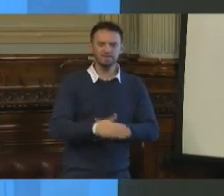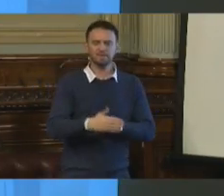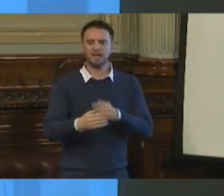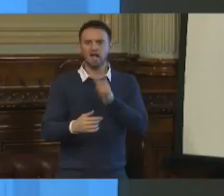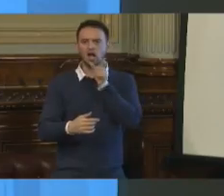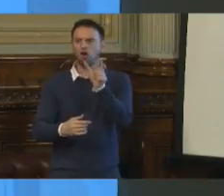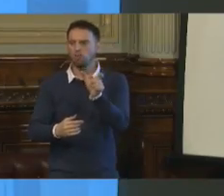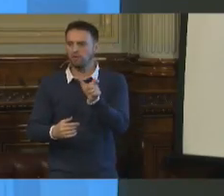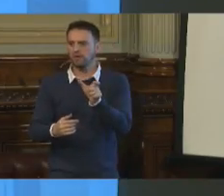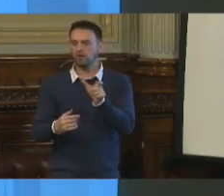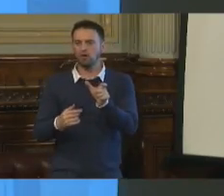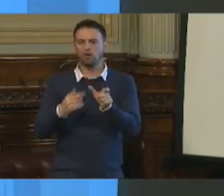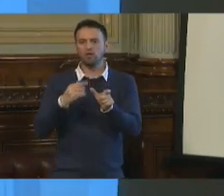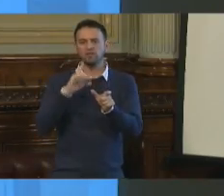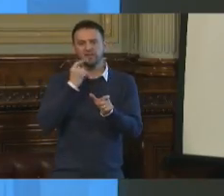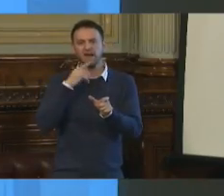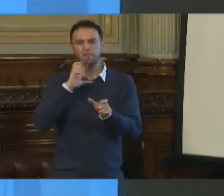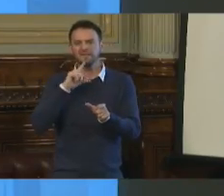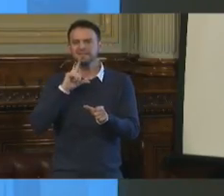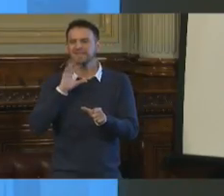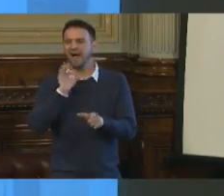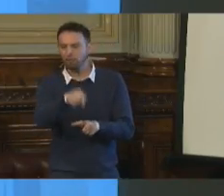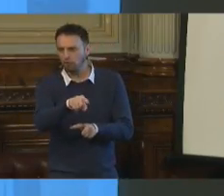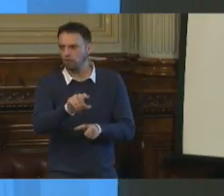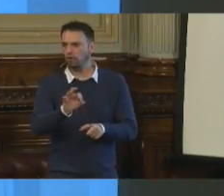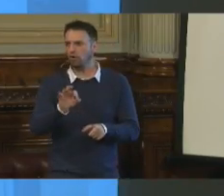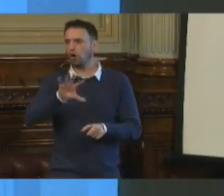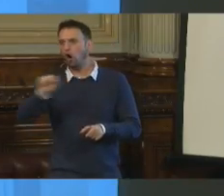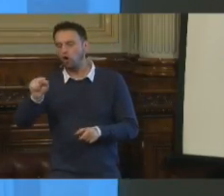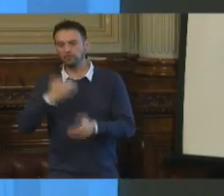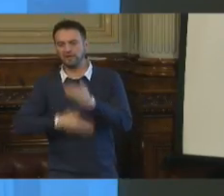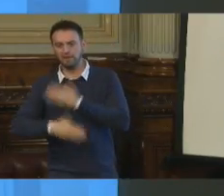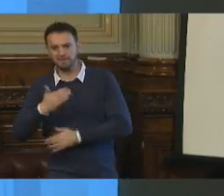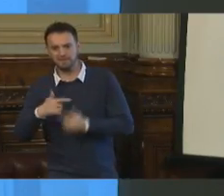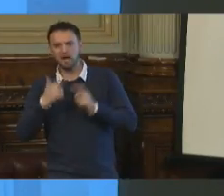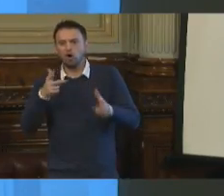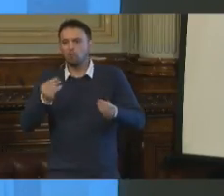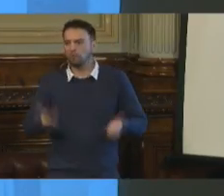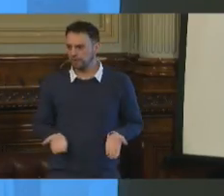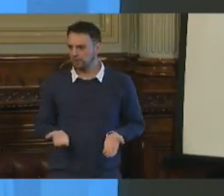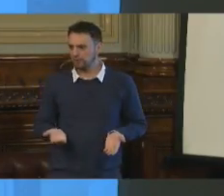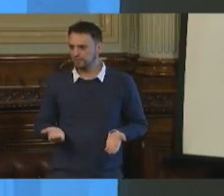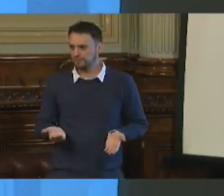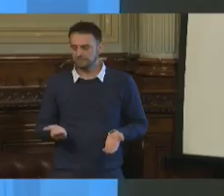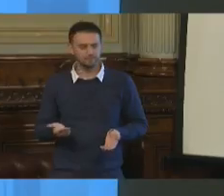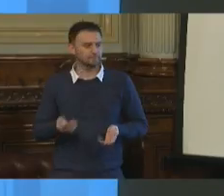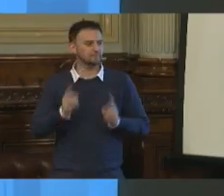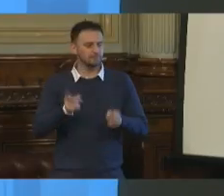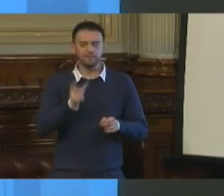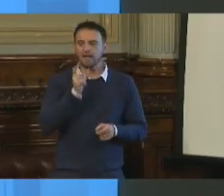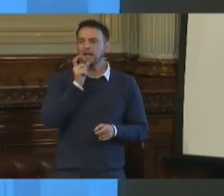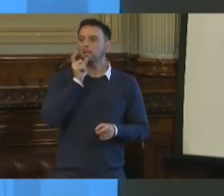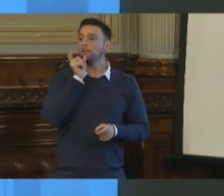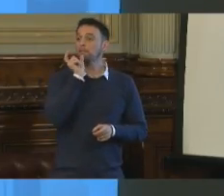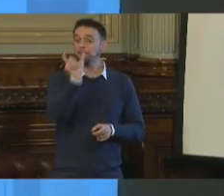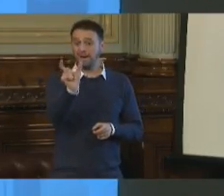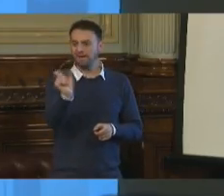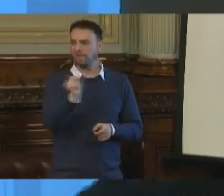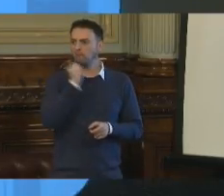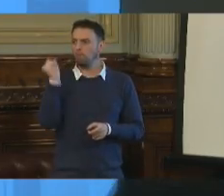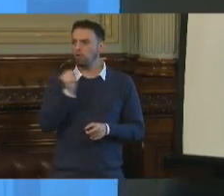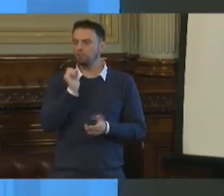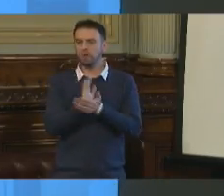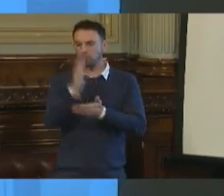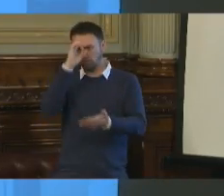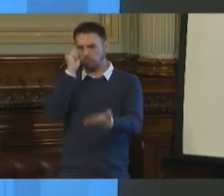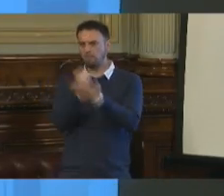como se nombra cómo se mira para poder verdaderamente tener esta palabra habilitadora